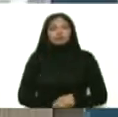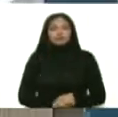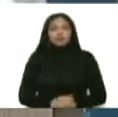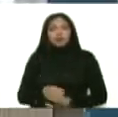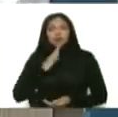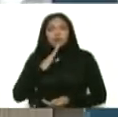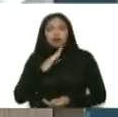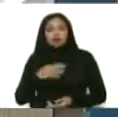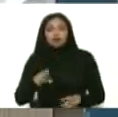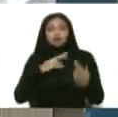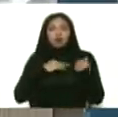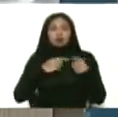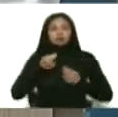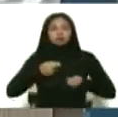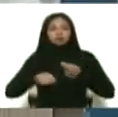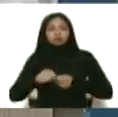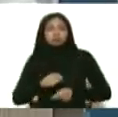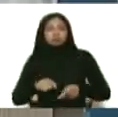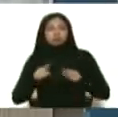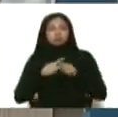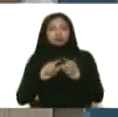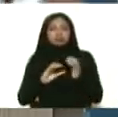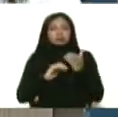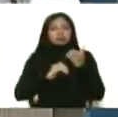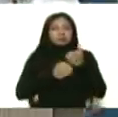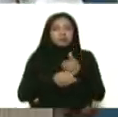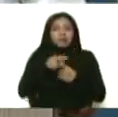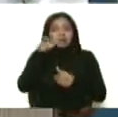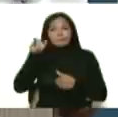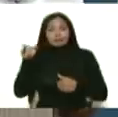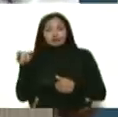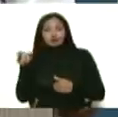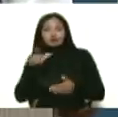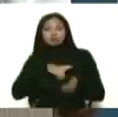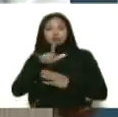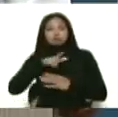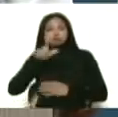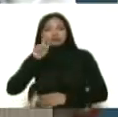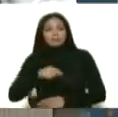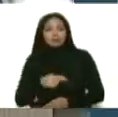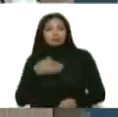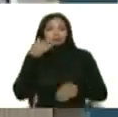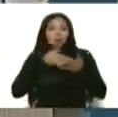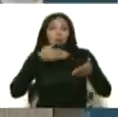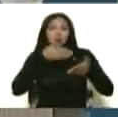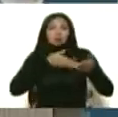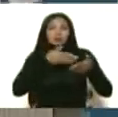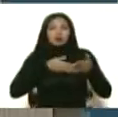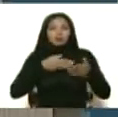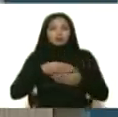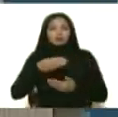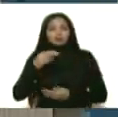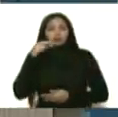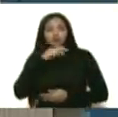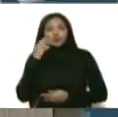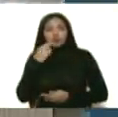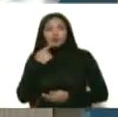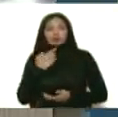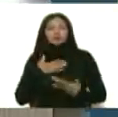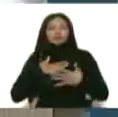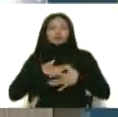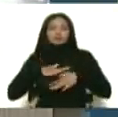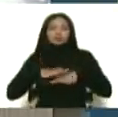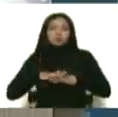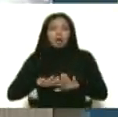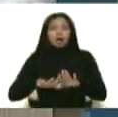está por los dueños de centros comerciales, presionado como está por los dueños de líneas aéreas, pues Duque va a decir que se va a relajar la